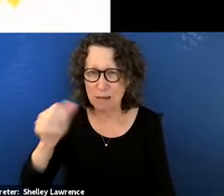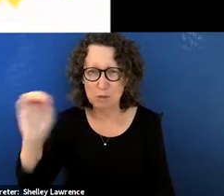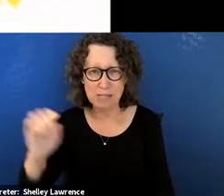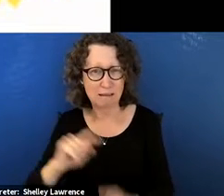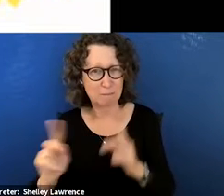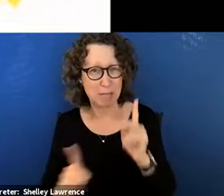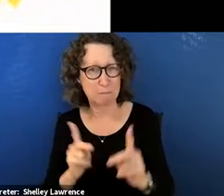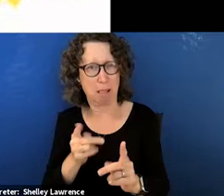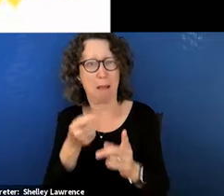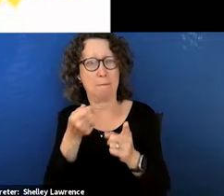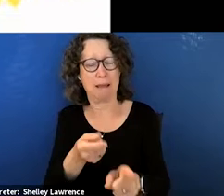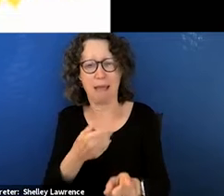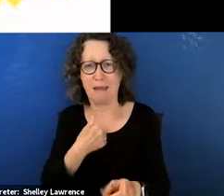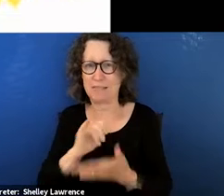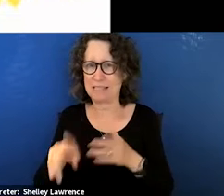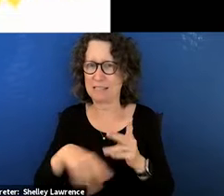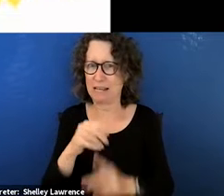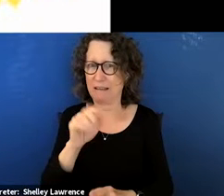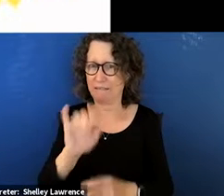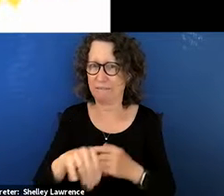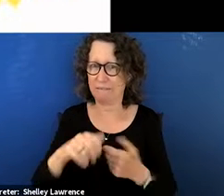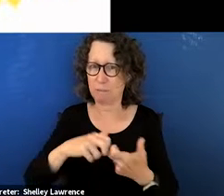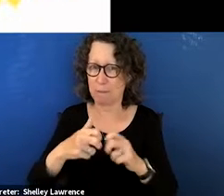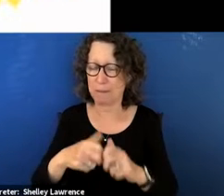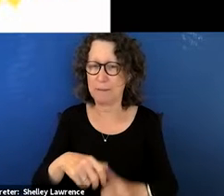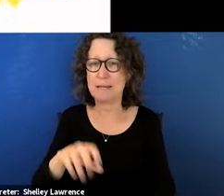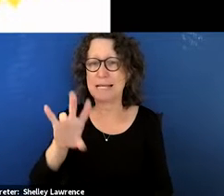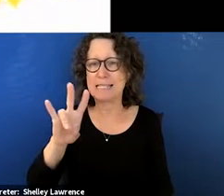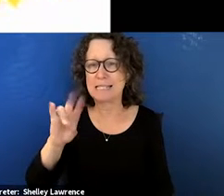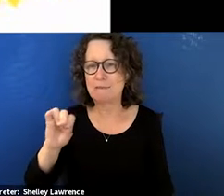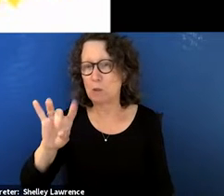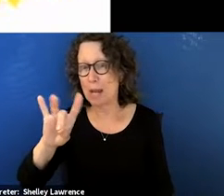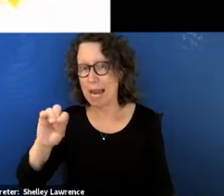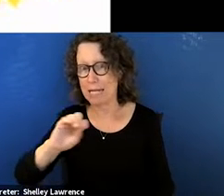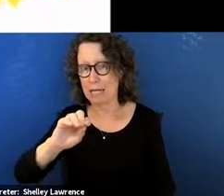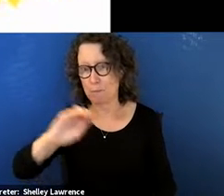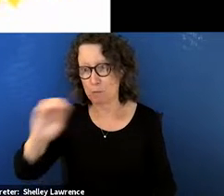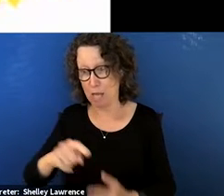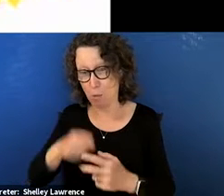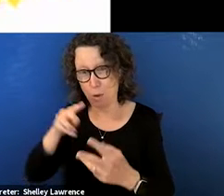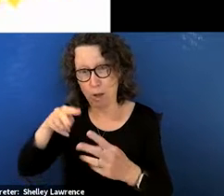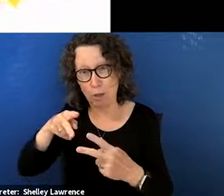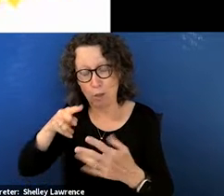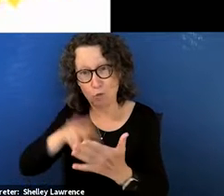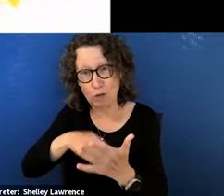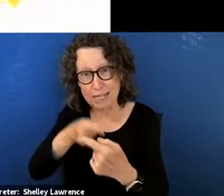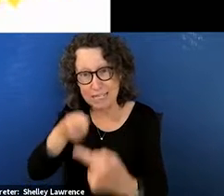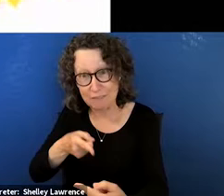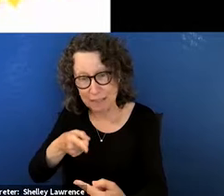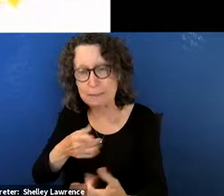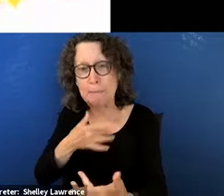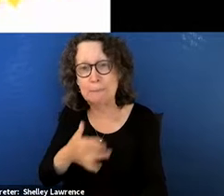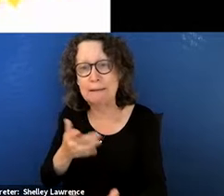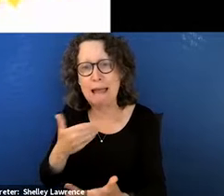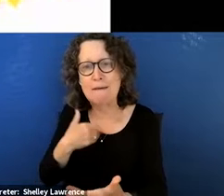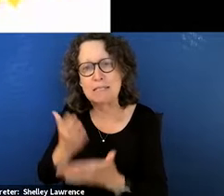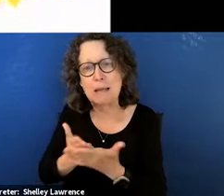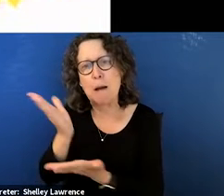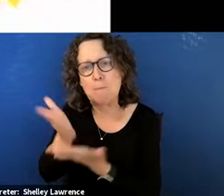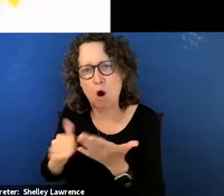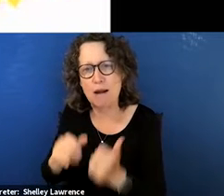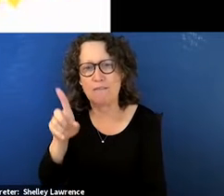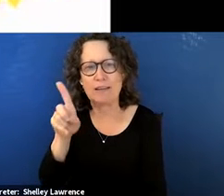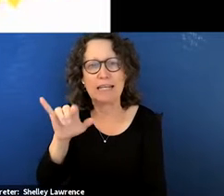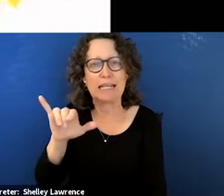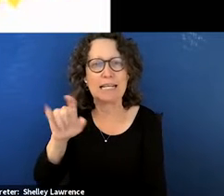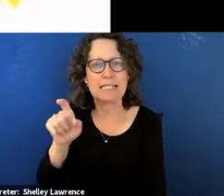5 y 10% de la población se estima que tiene dislexia. Y 70-80% de esas personas que batallan para leer tienen algún